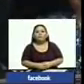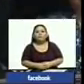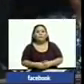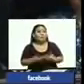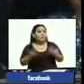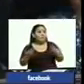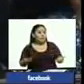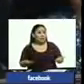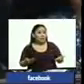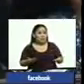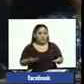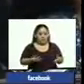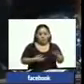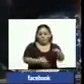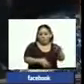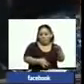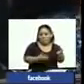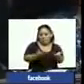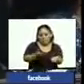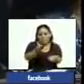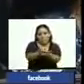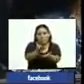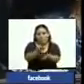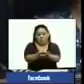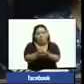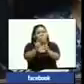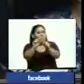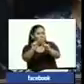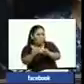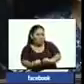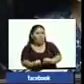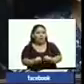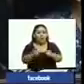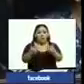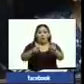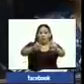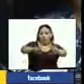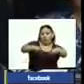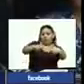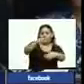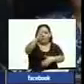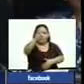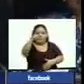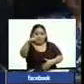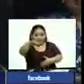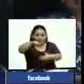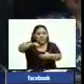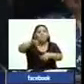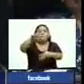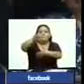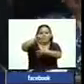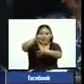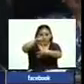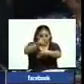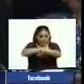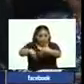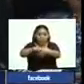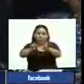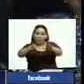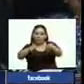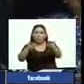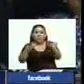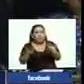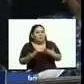Al presentar esta iniciativa, tiene la posibilidad de convertirse en el octavo país, sería ya en la región de América Latina, que tendría una